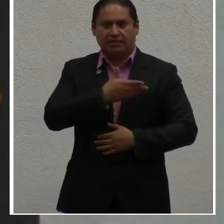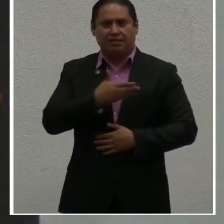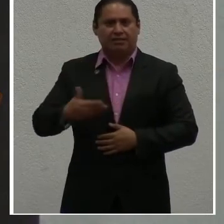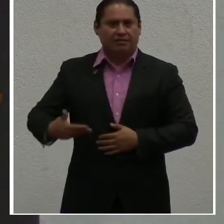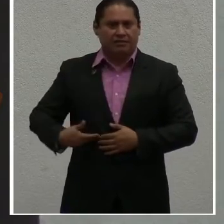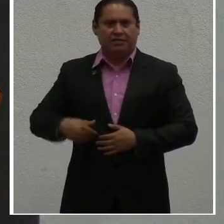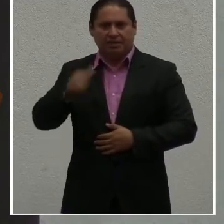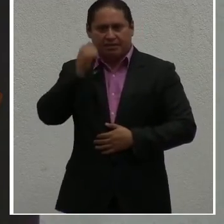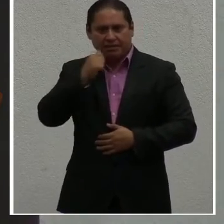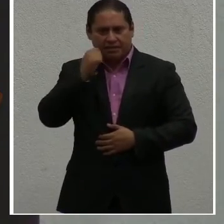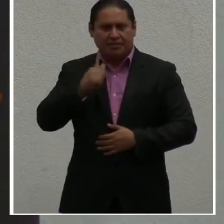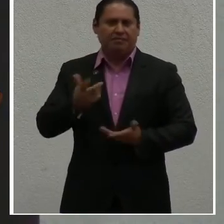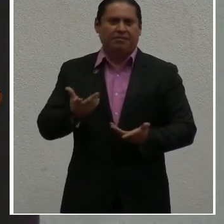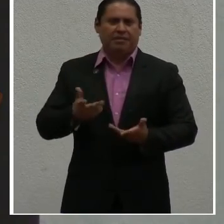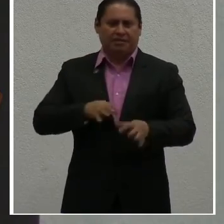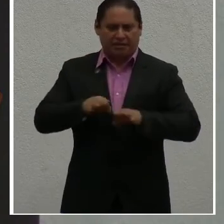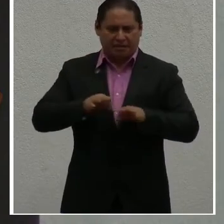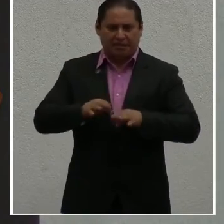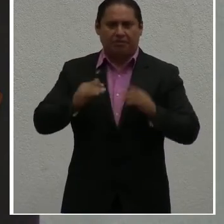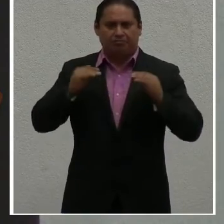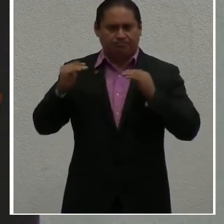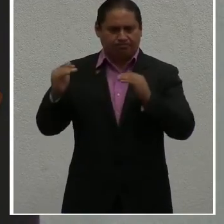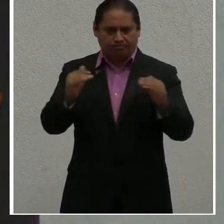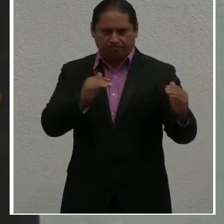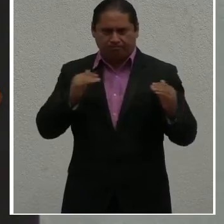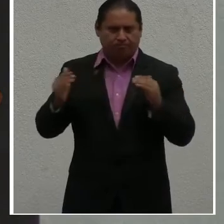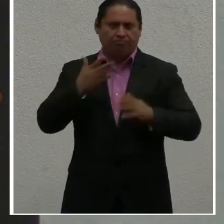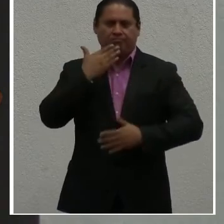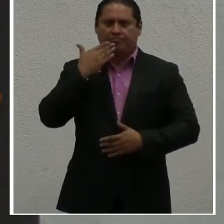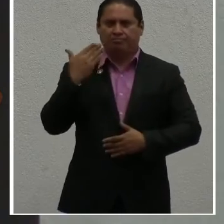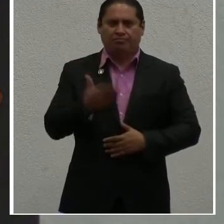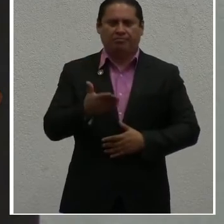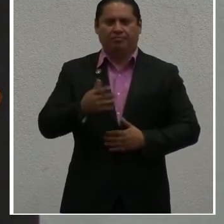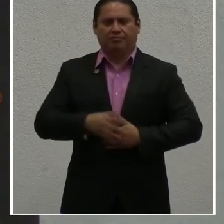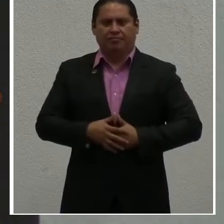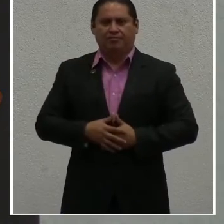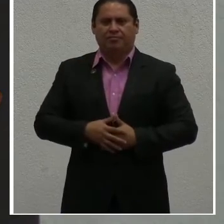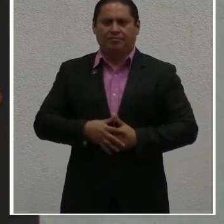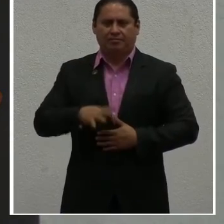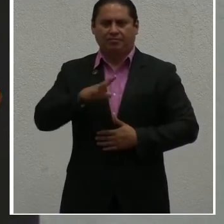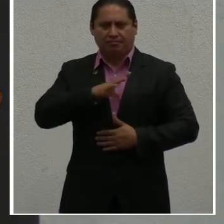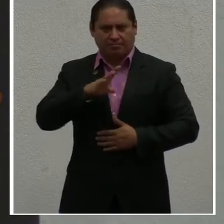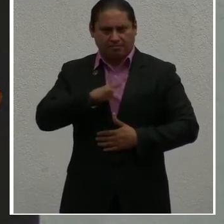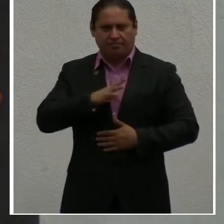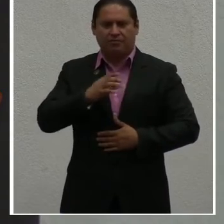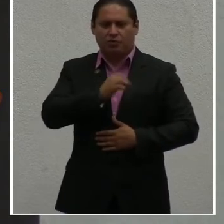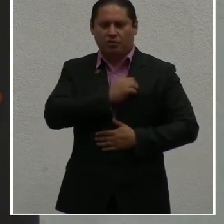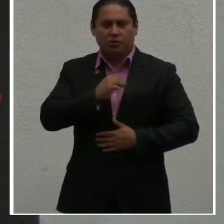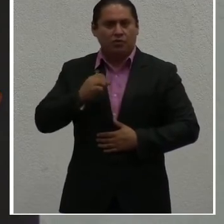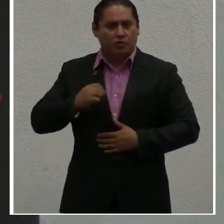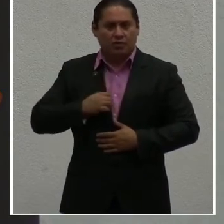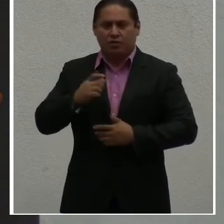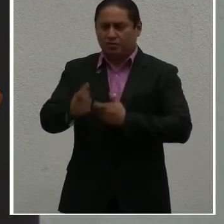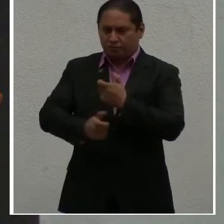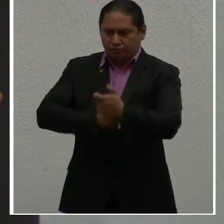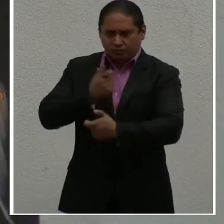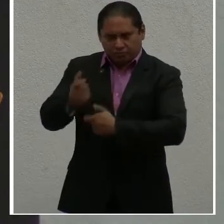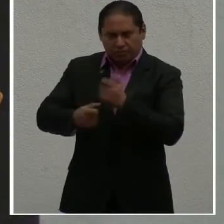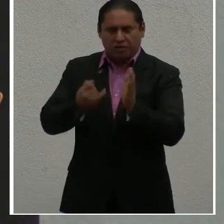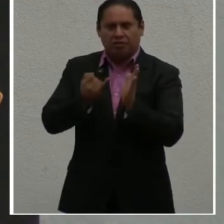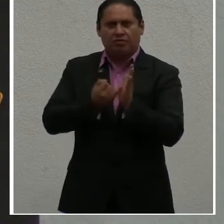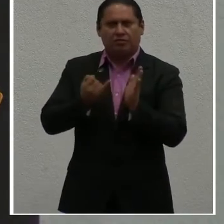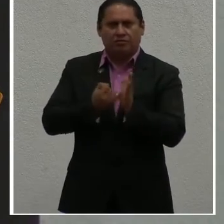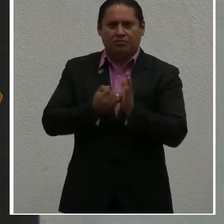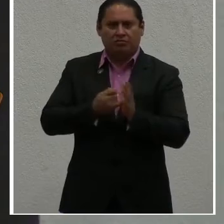las políticas en igualdad de condiciones, y también tenemos la obligación de aportar, y el que